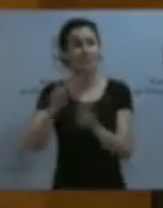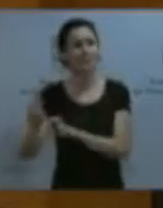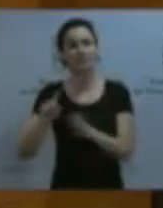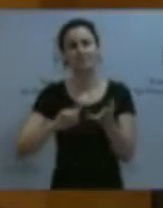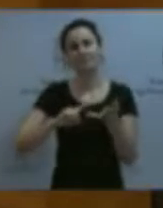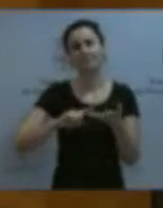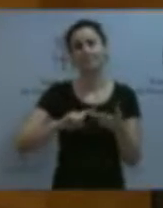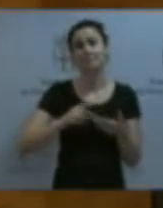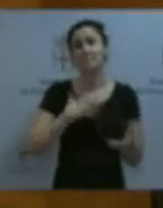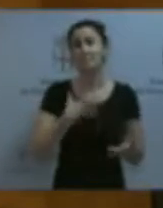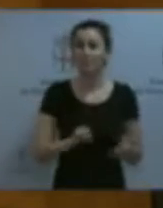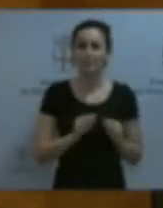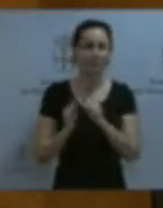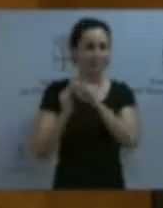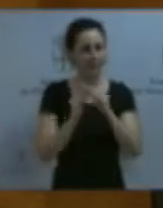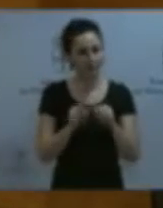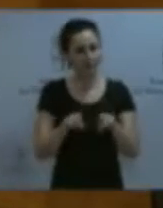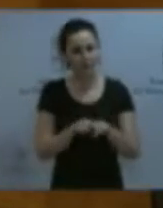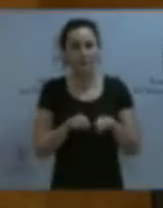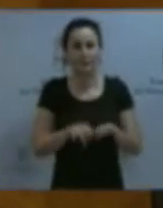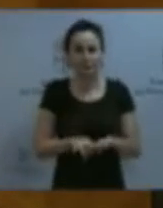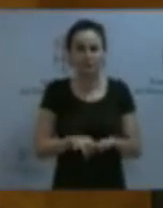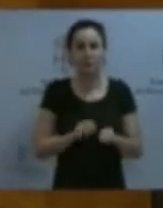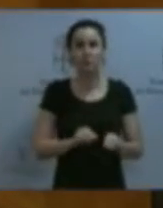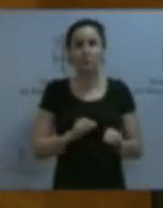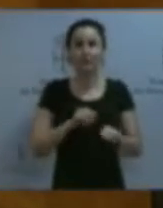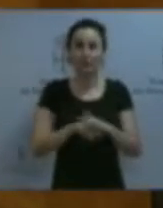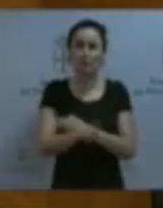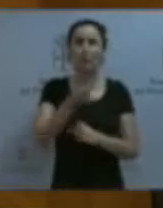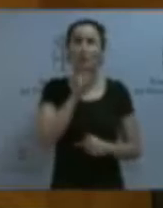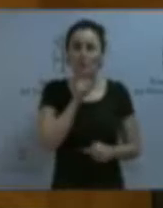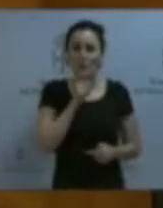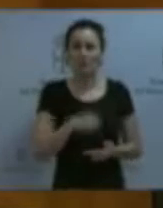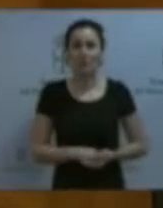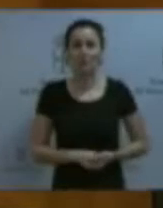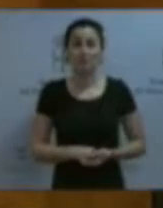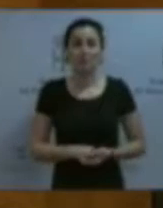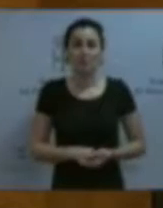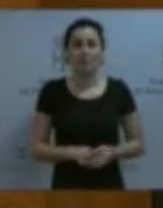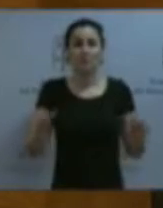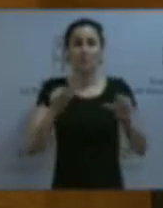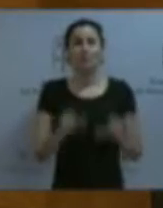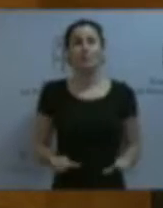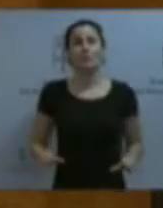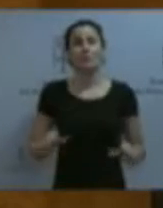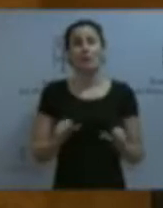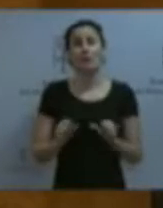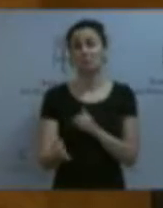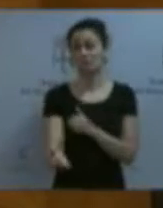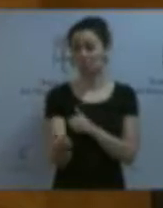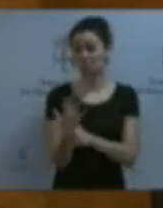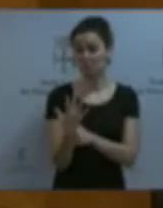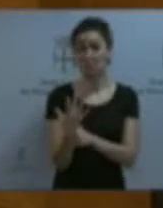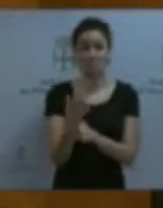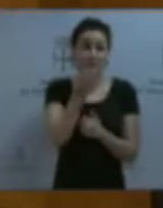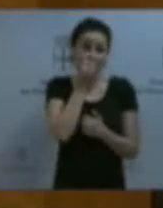de uniformar la práctica administrativa, pues creemos que si el método de comunicación fuera por escrito, pues no